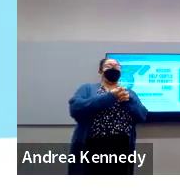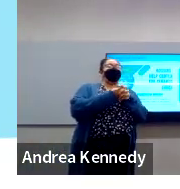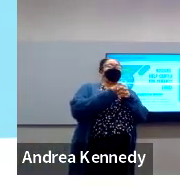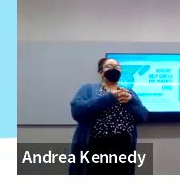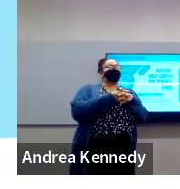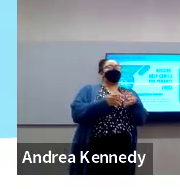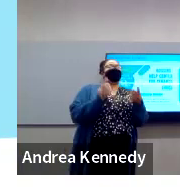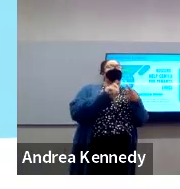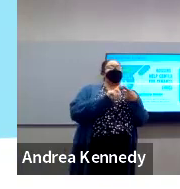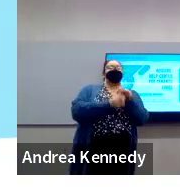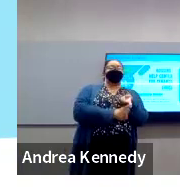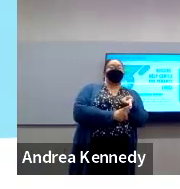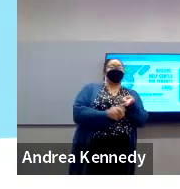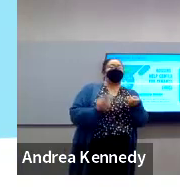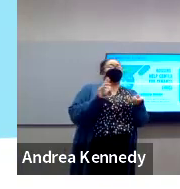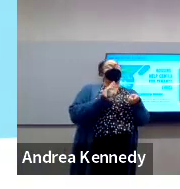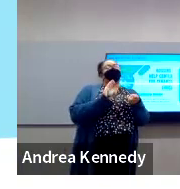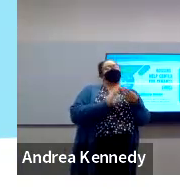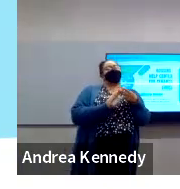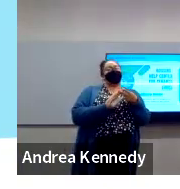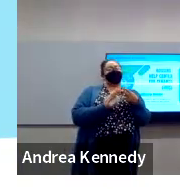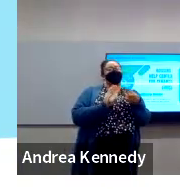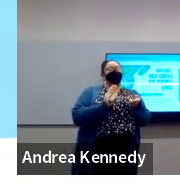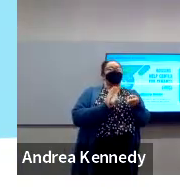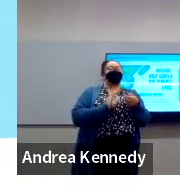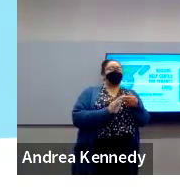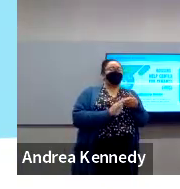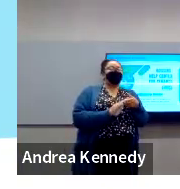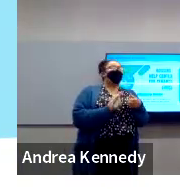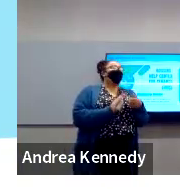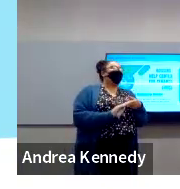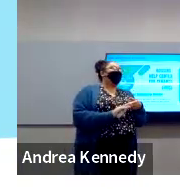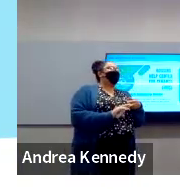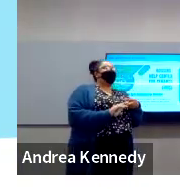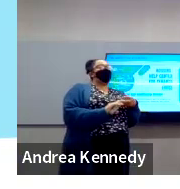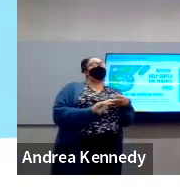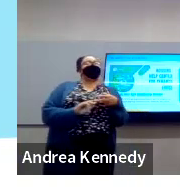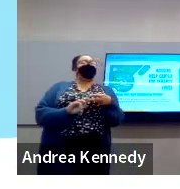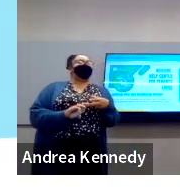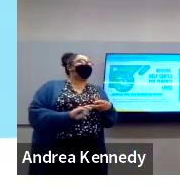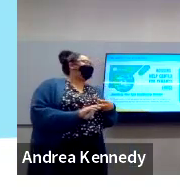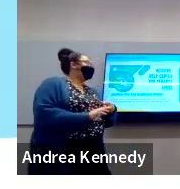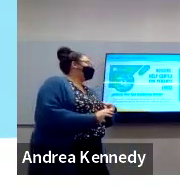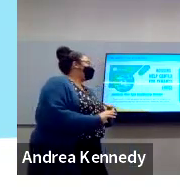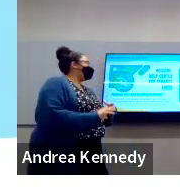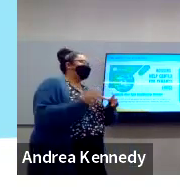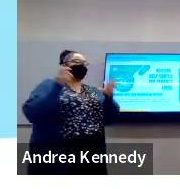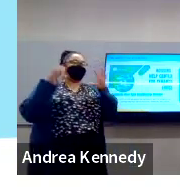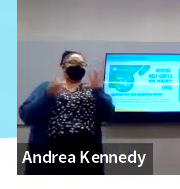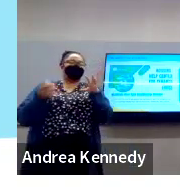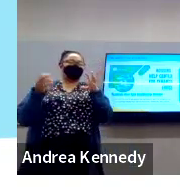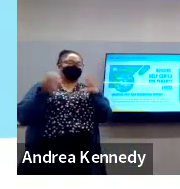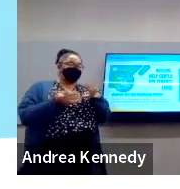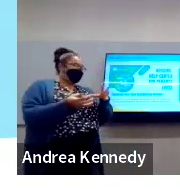if you're needing assistance either in person or virtually on Zoom, we have our housing help center,